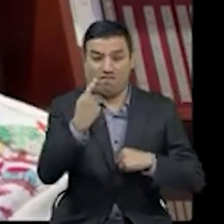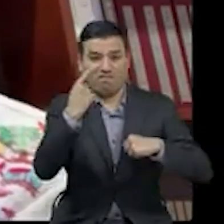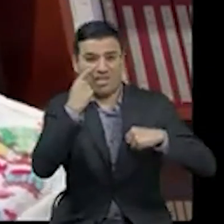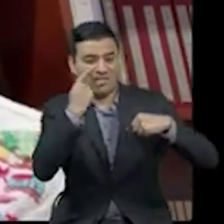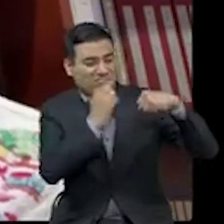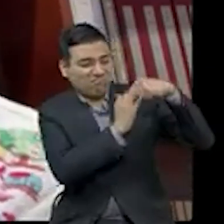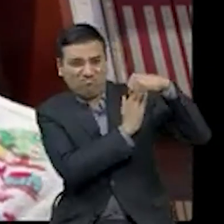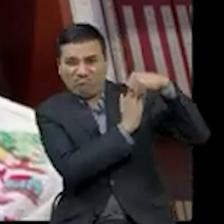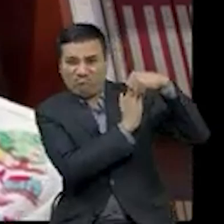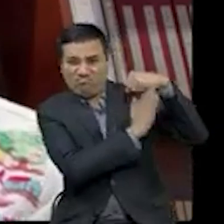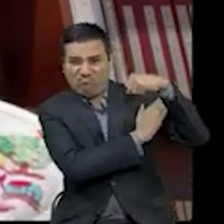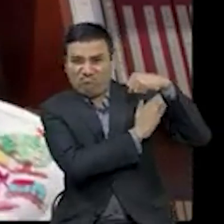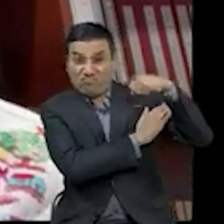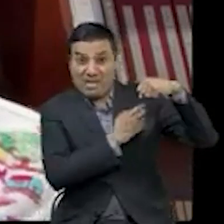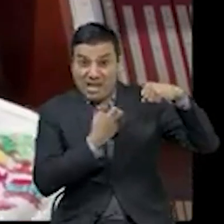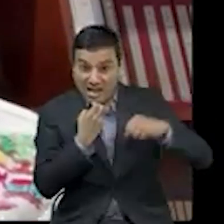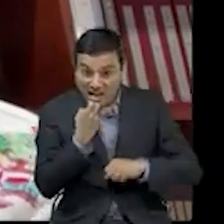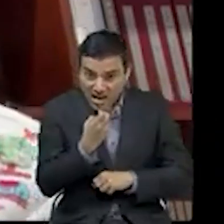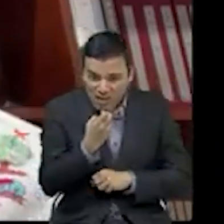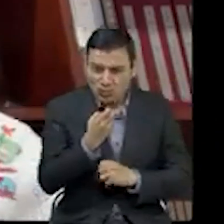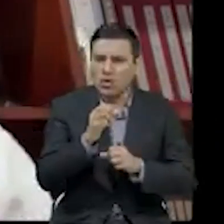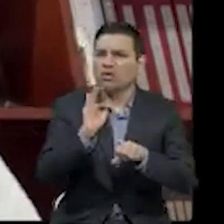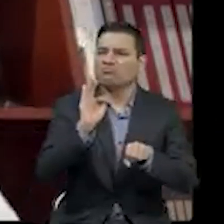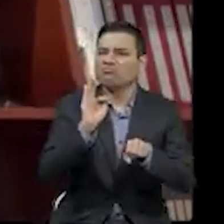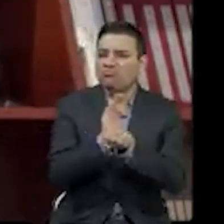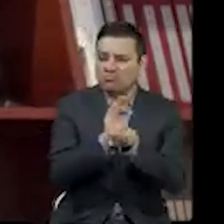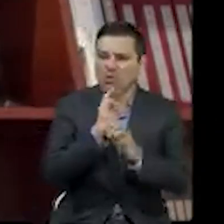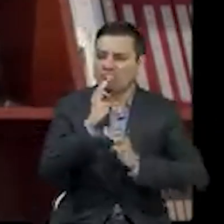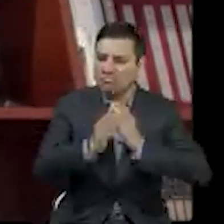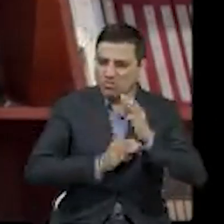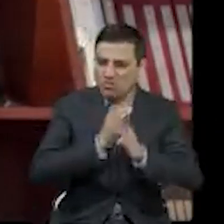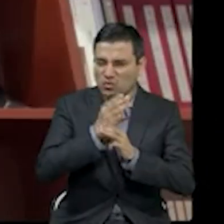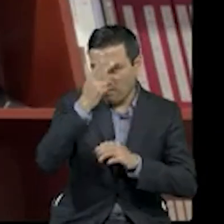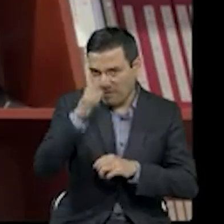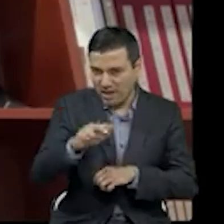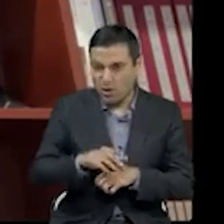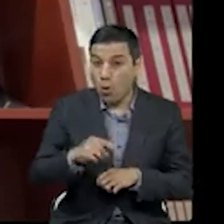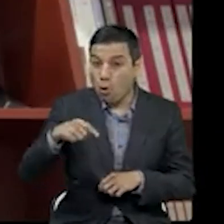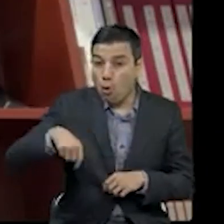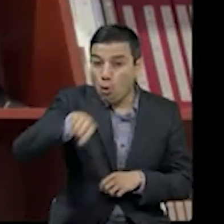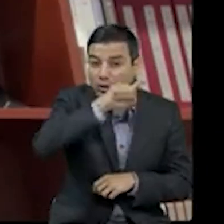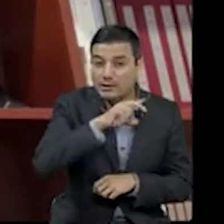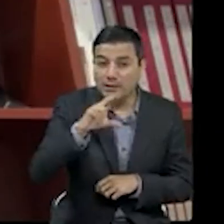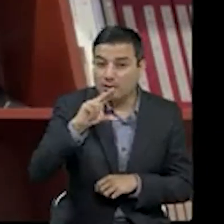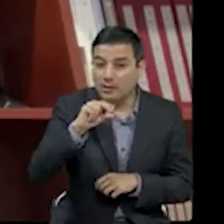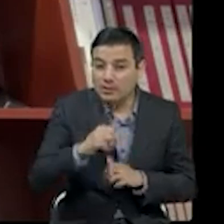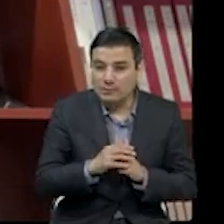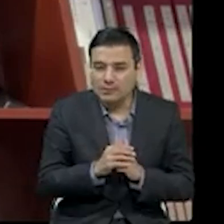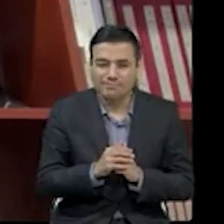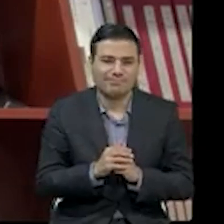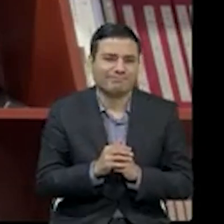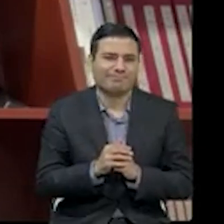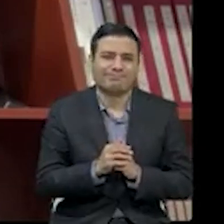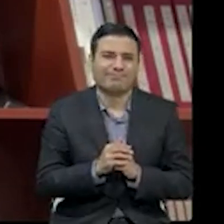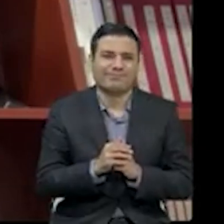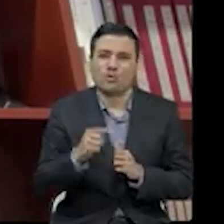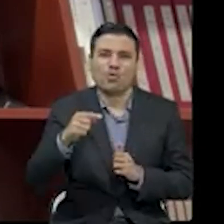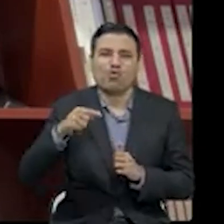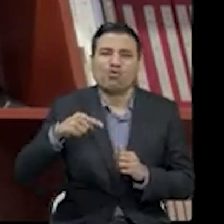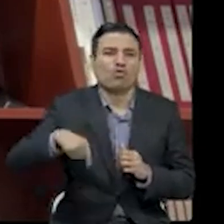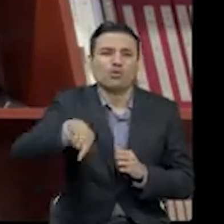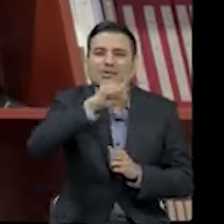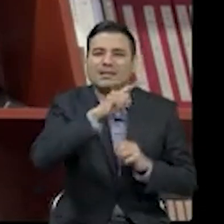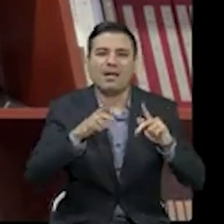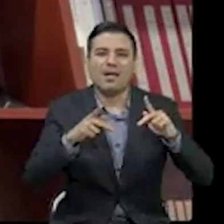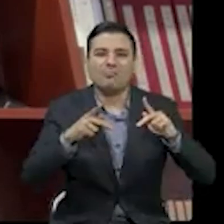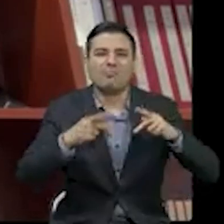lo que mueve al mundo y al país y no ustedes. Desprecian a la gente, al pueblo, con